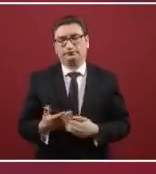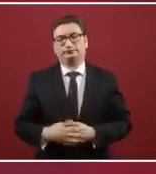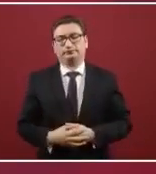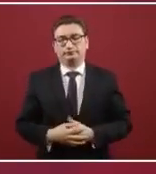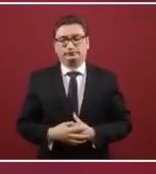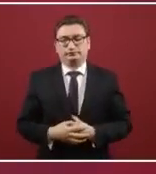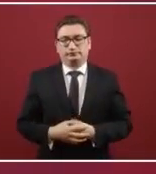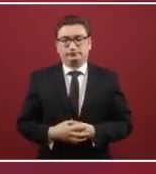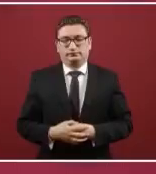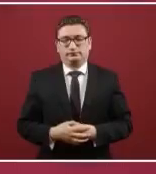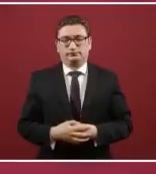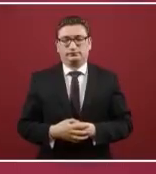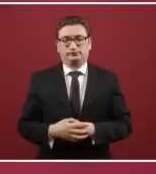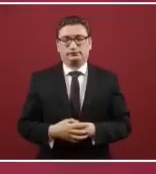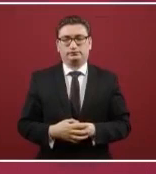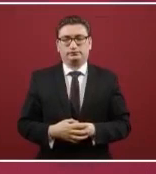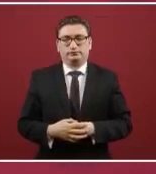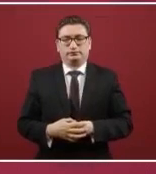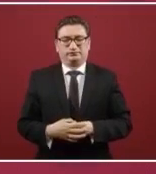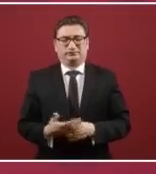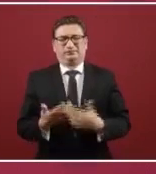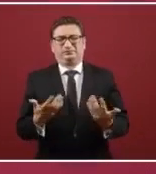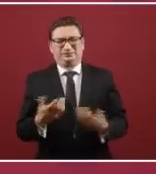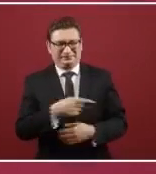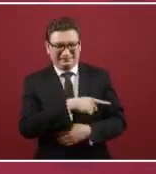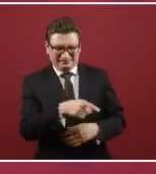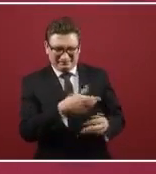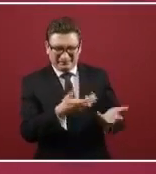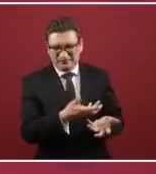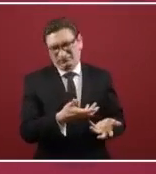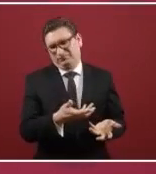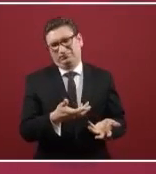Y pues eso es completamente